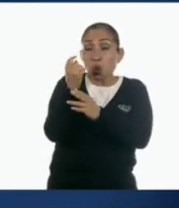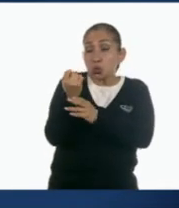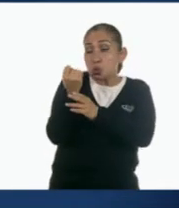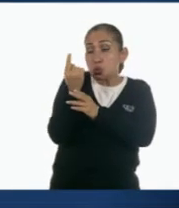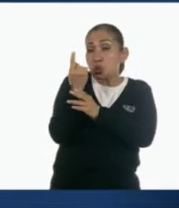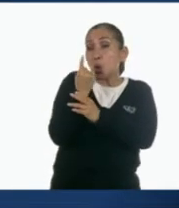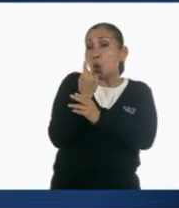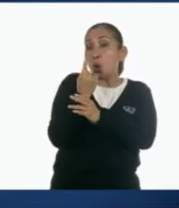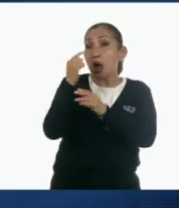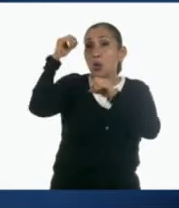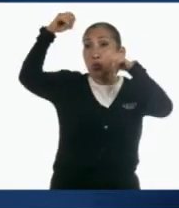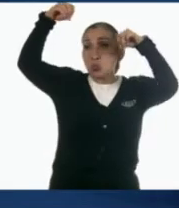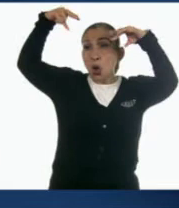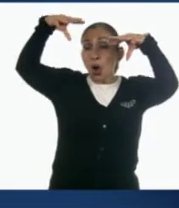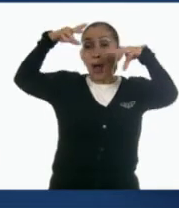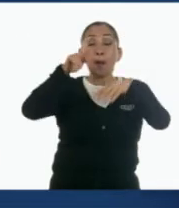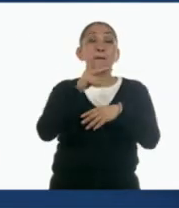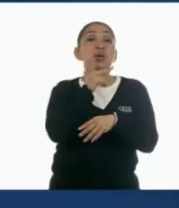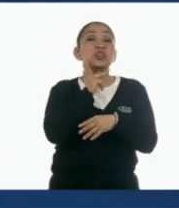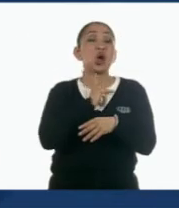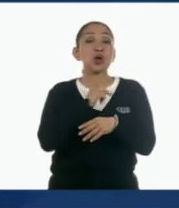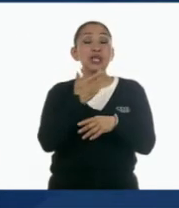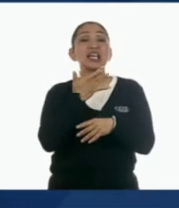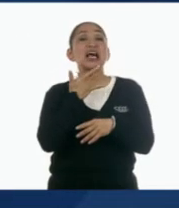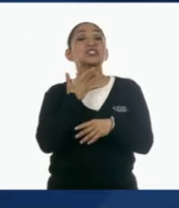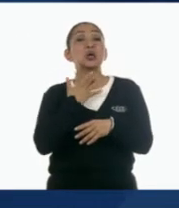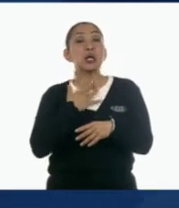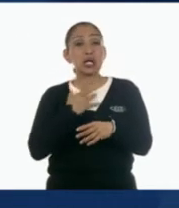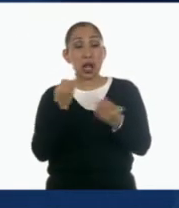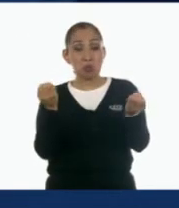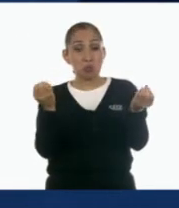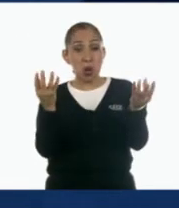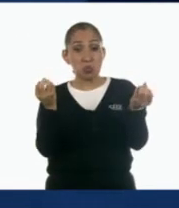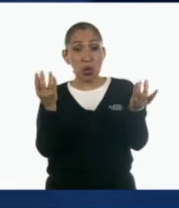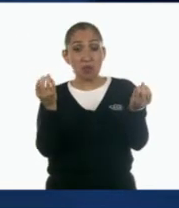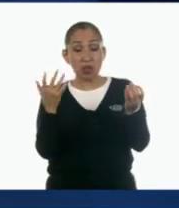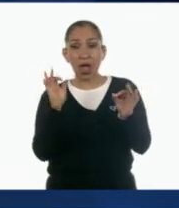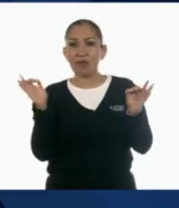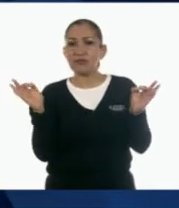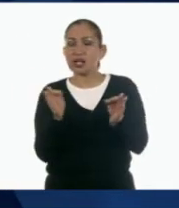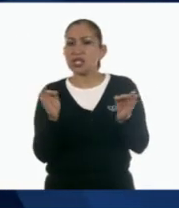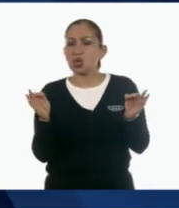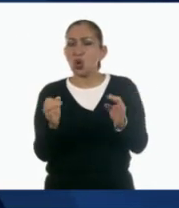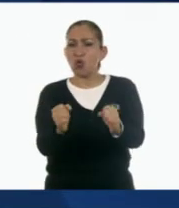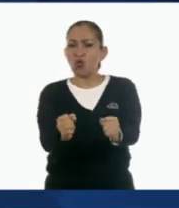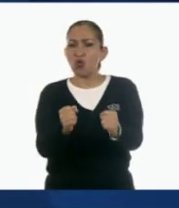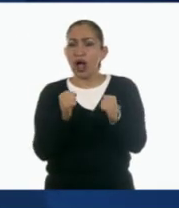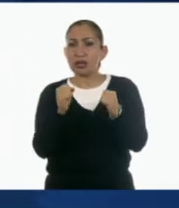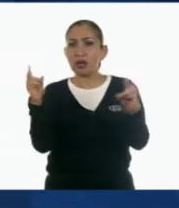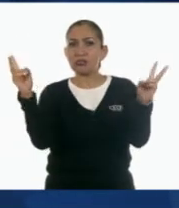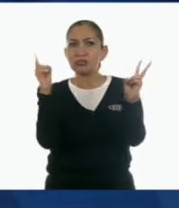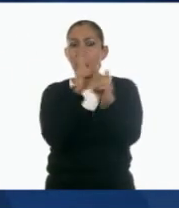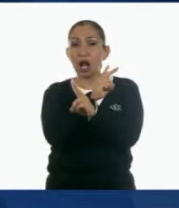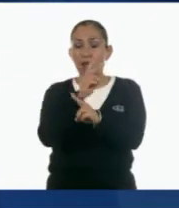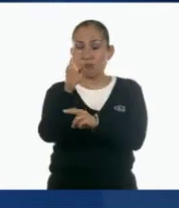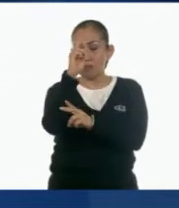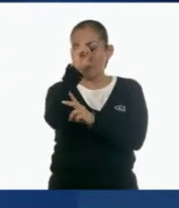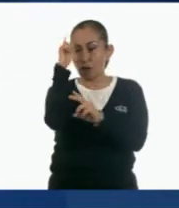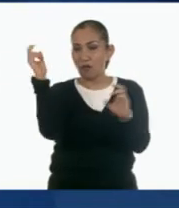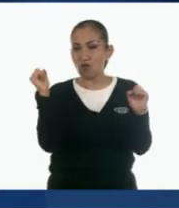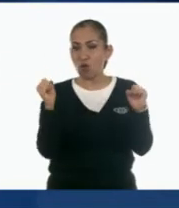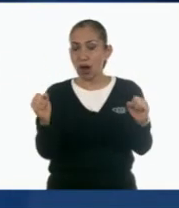débil luz de las lámparas de petróleo y gasolina. El frío era más intenso y el viento soplaba más